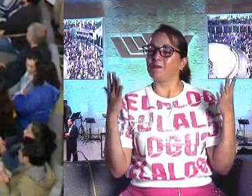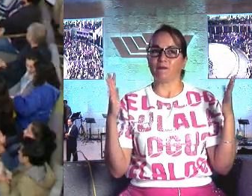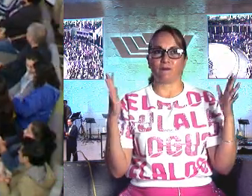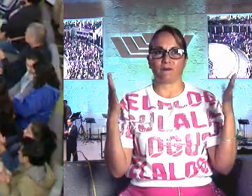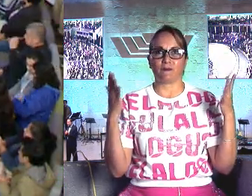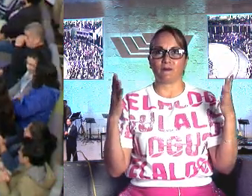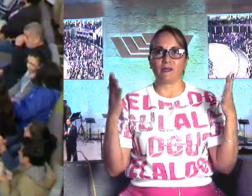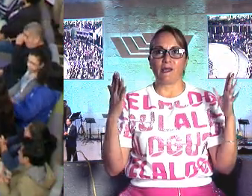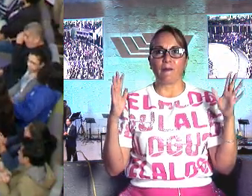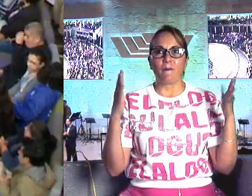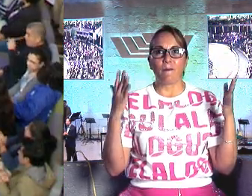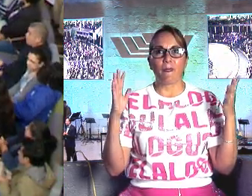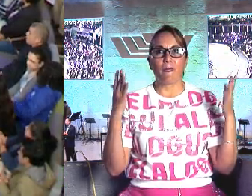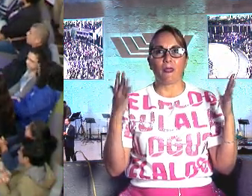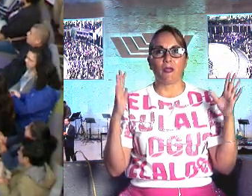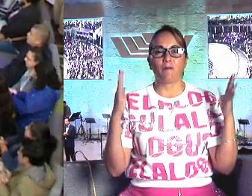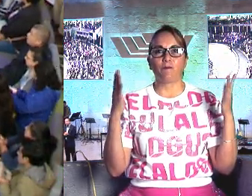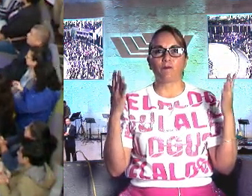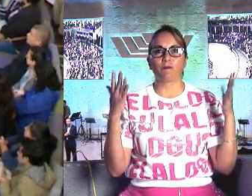Pero